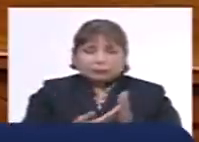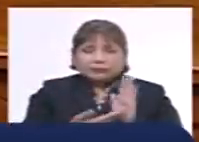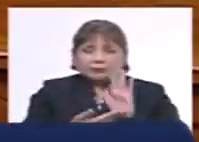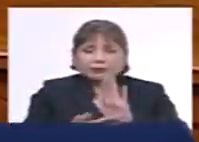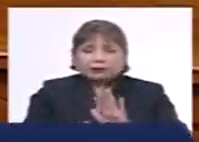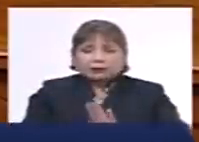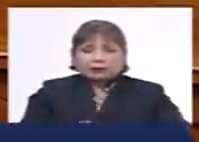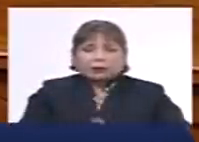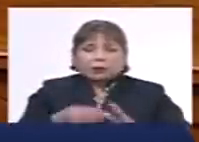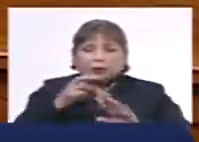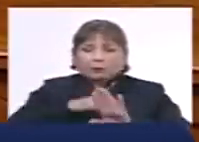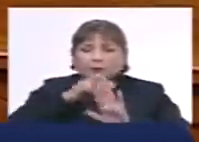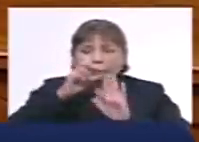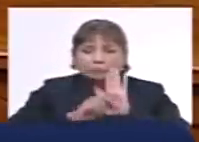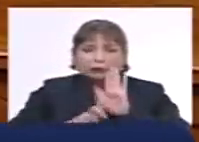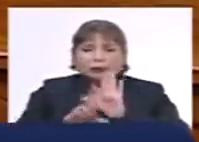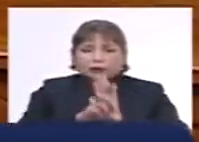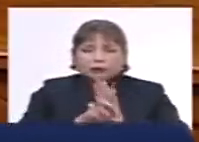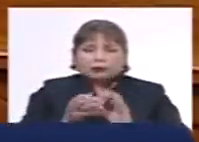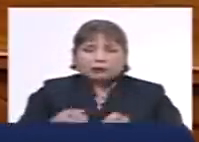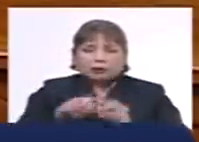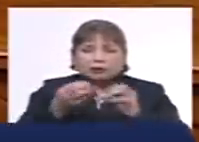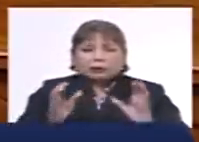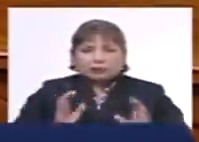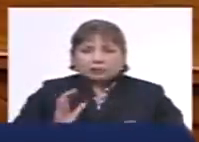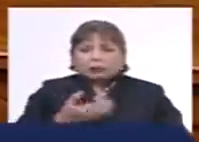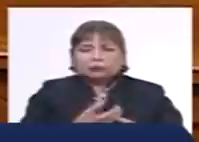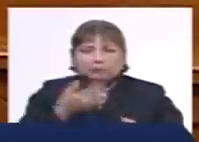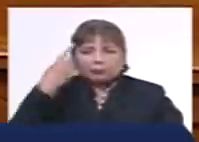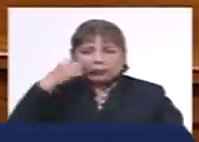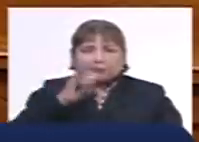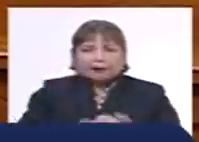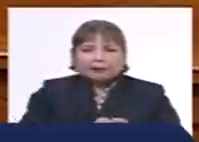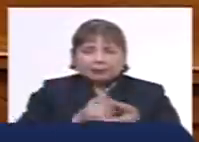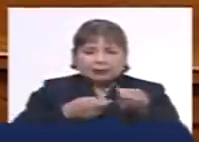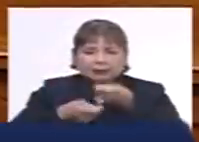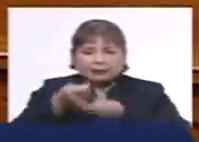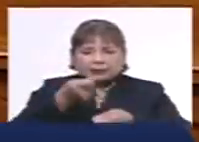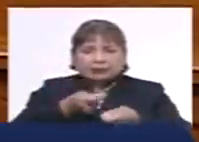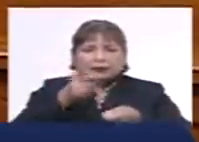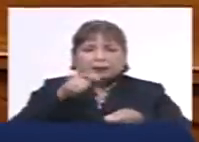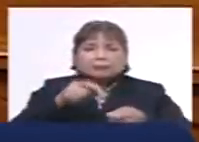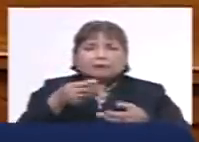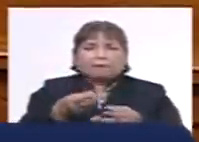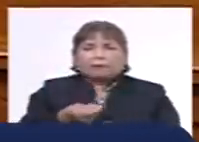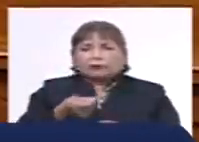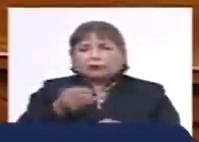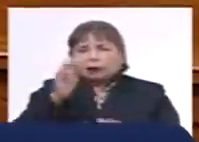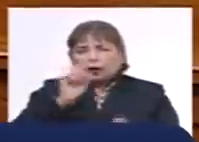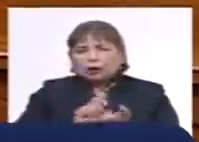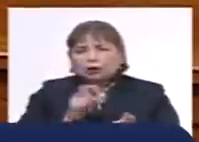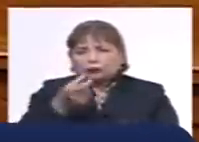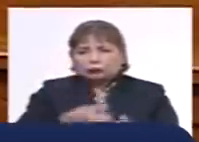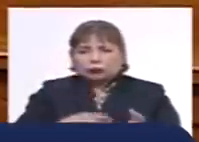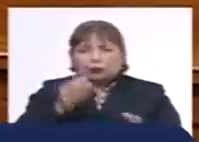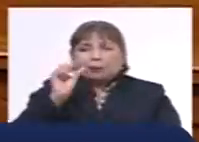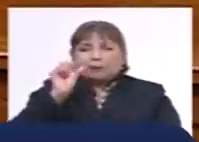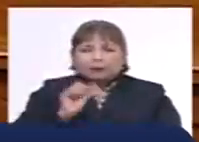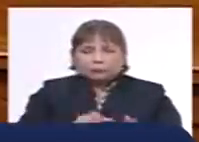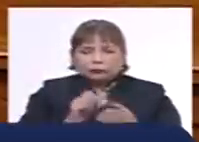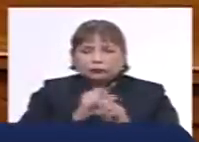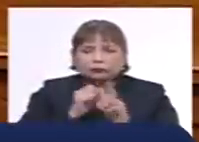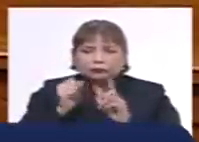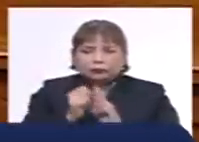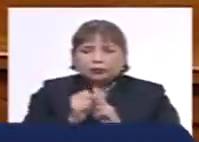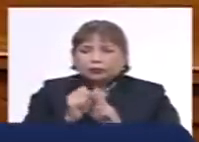presentar un proyecto de ley al Congreso para poder vender ese fertilizante al precio de costo, a un precio